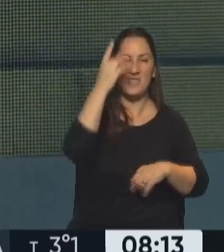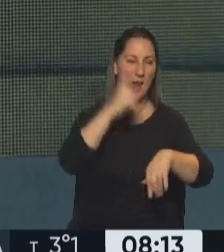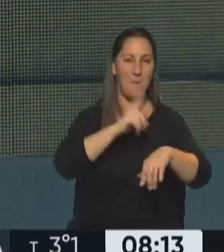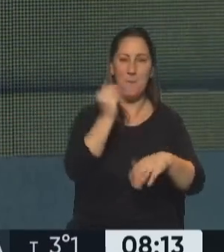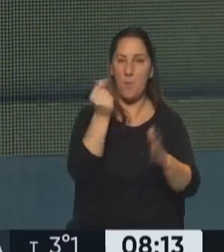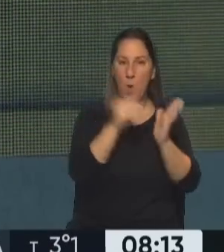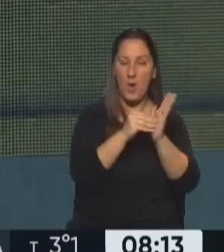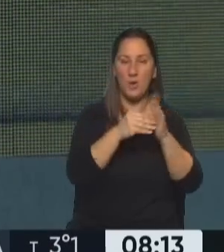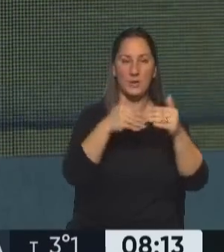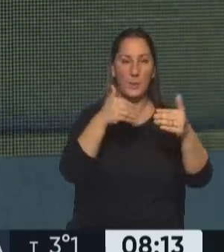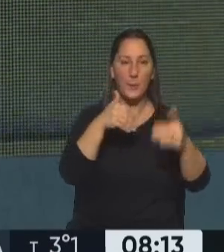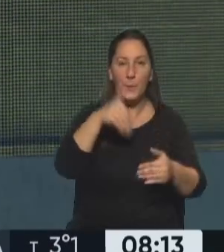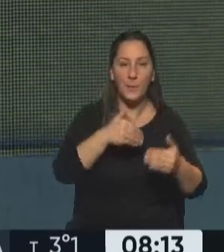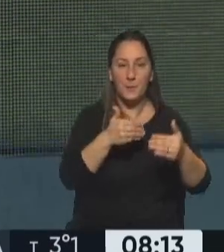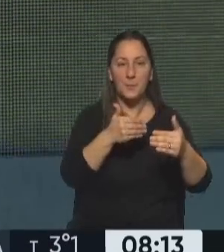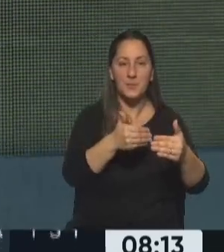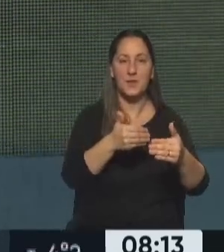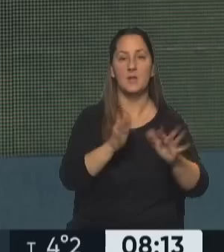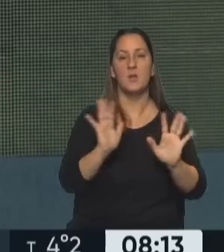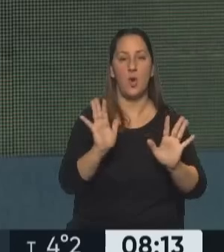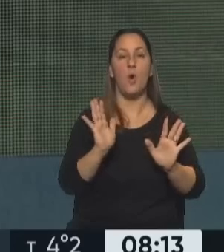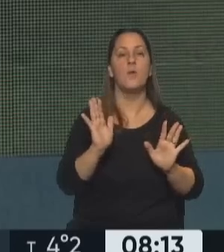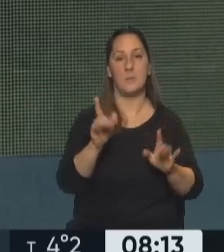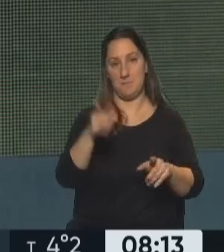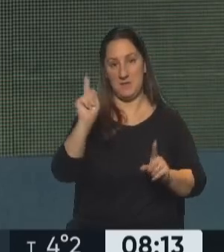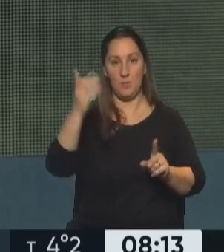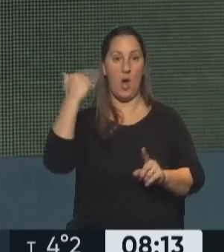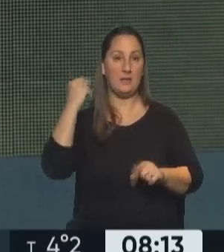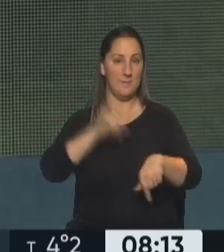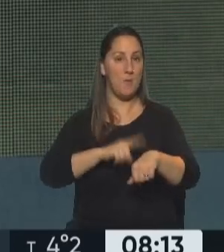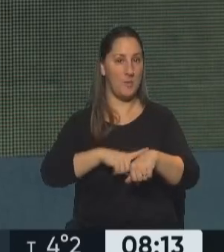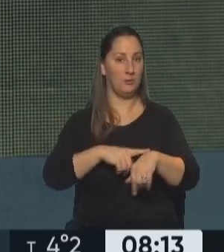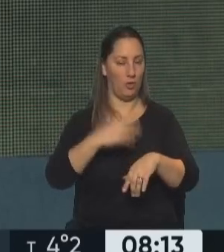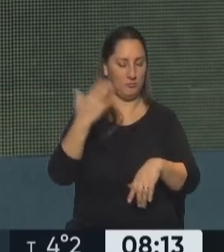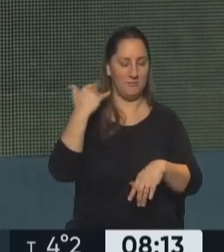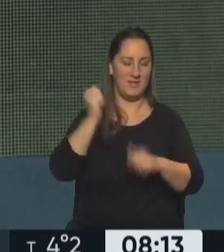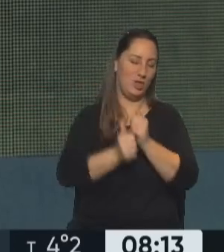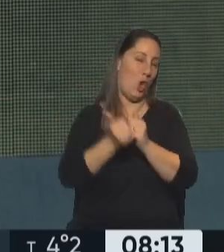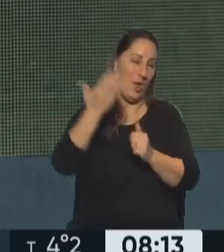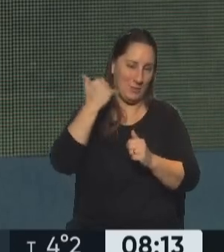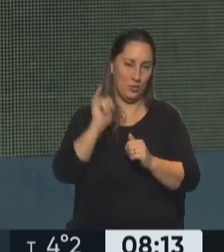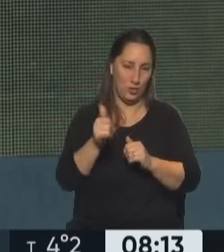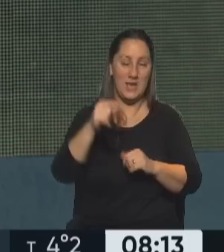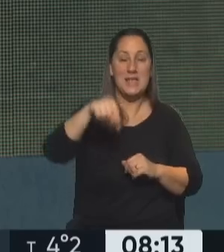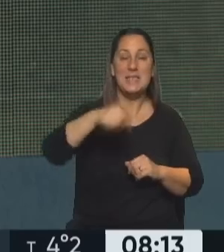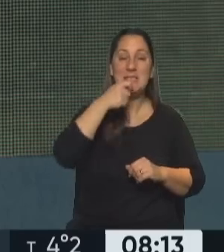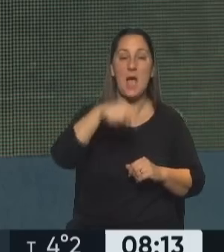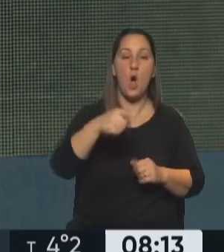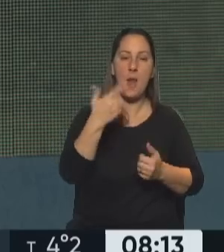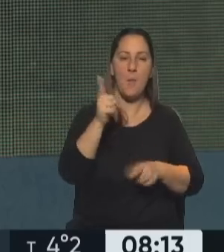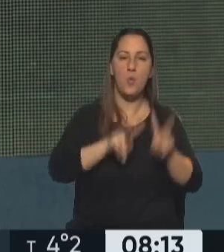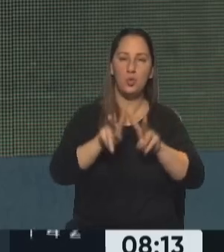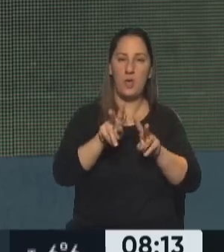tener muchas voces, no está totalmente retrasado como sí ocurrió en otros momentos de la historia. El tema es que si lo quisieras poner más